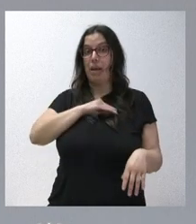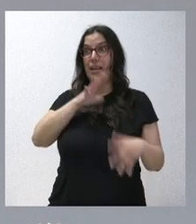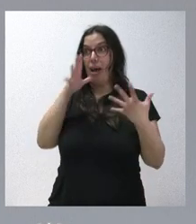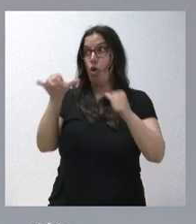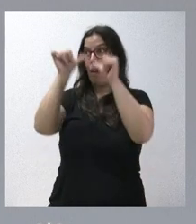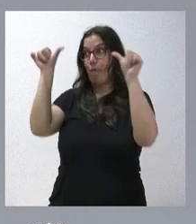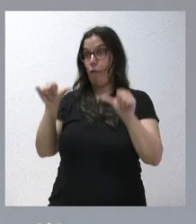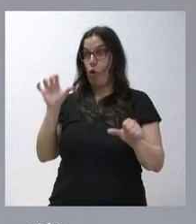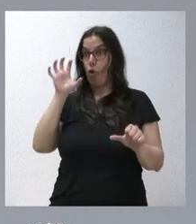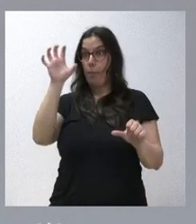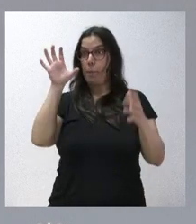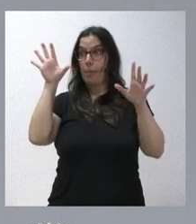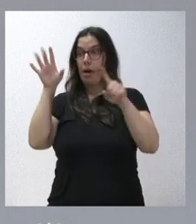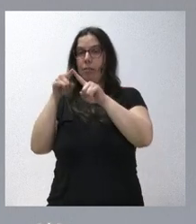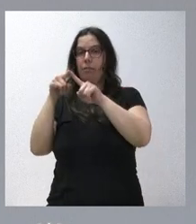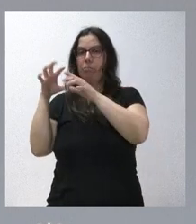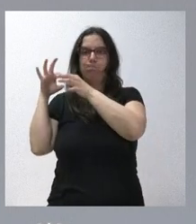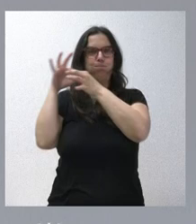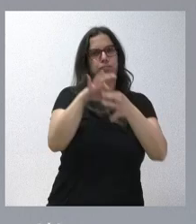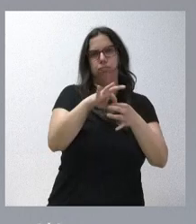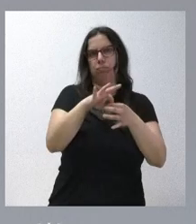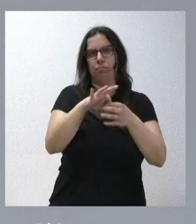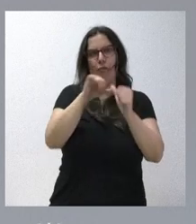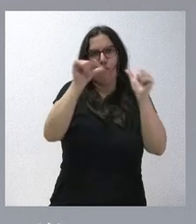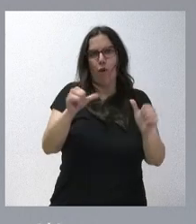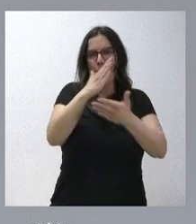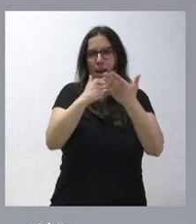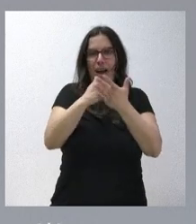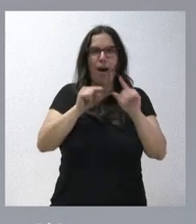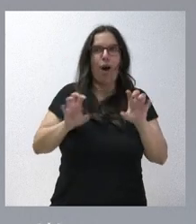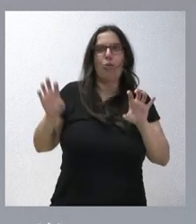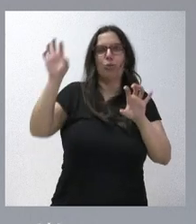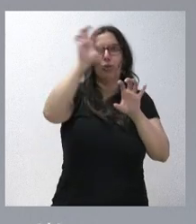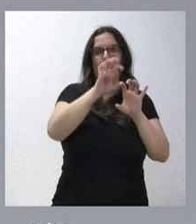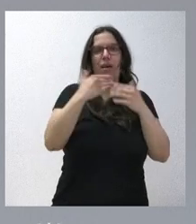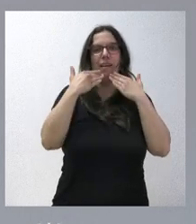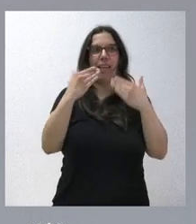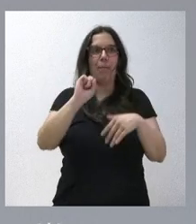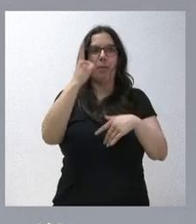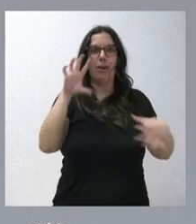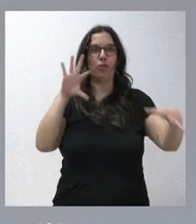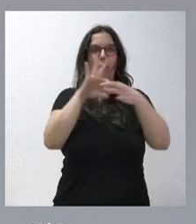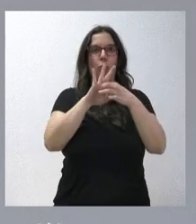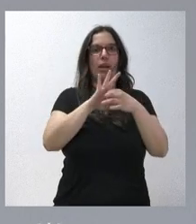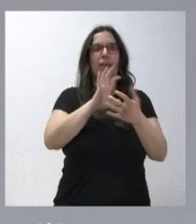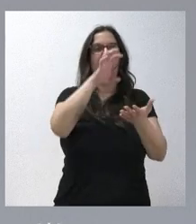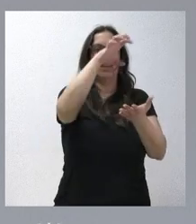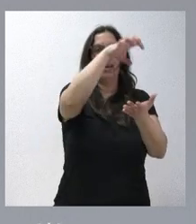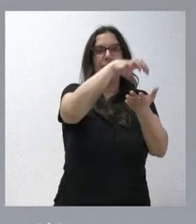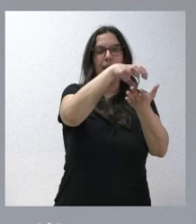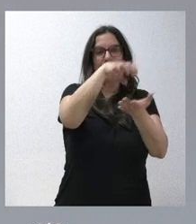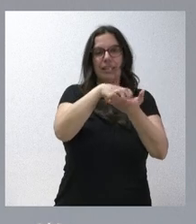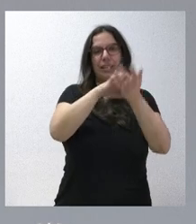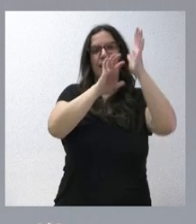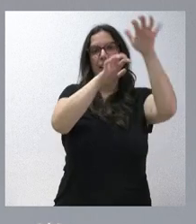entiende sin la vertebración autonómica por parte del el reino de León y del reino de Castilla hemos